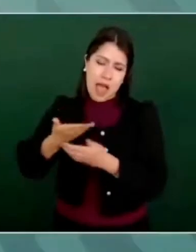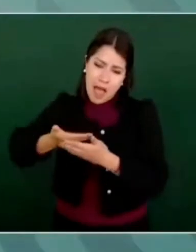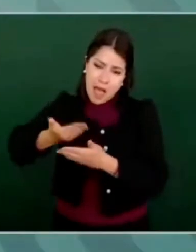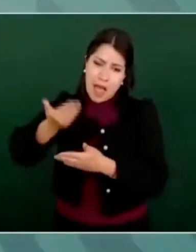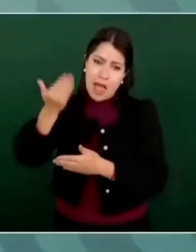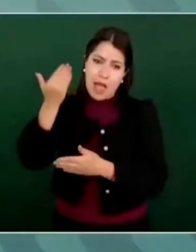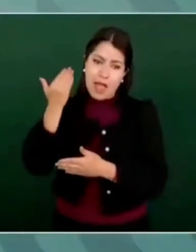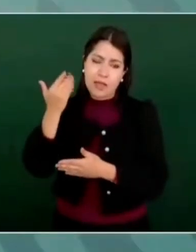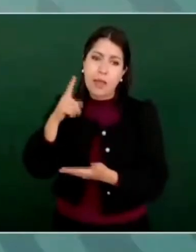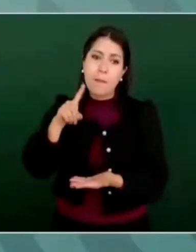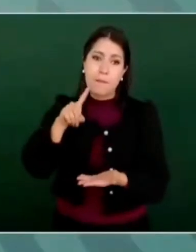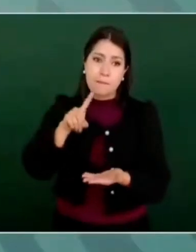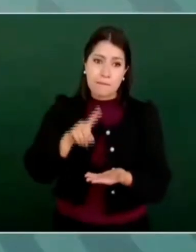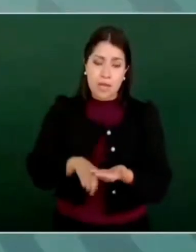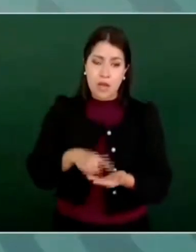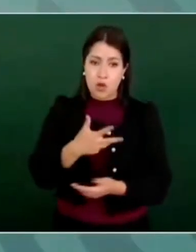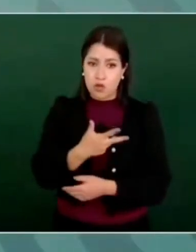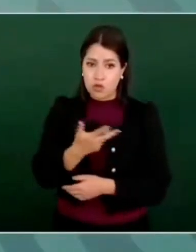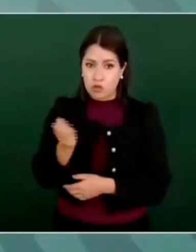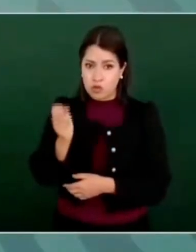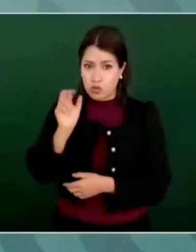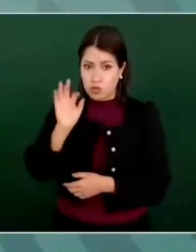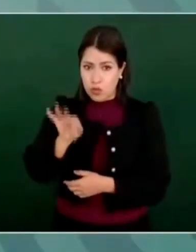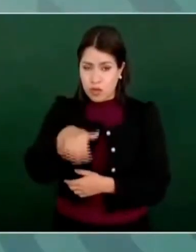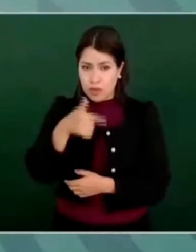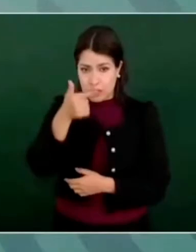en 1847,